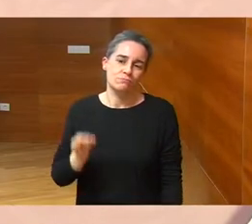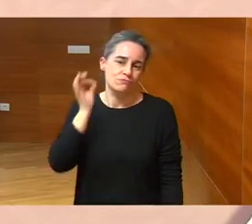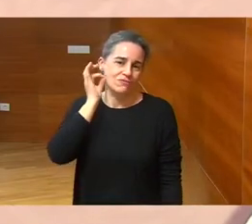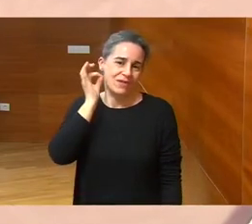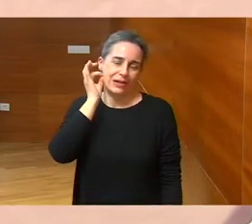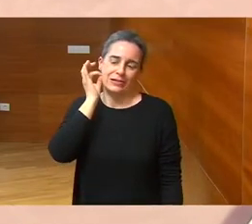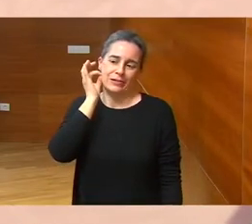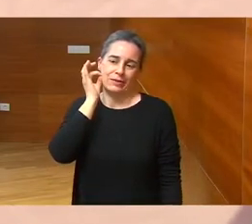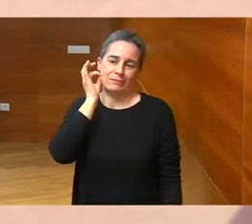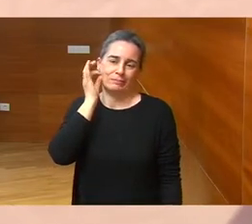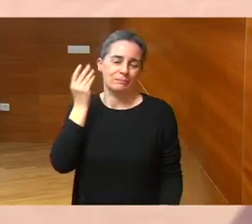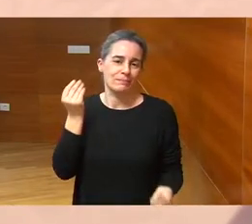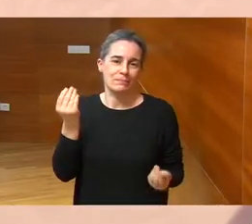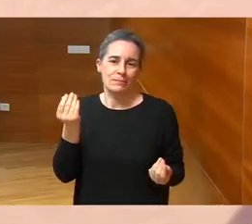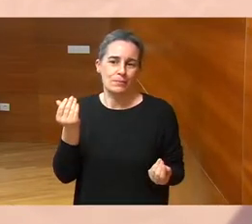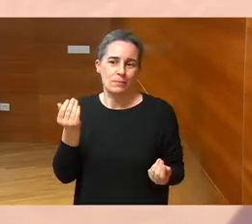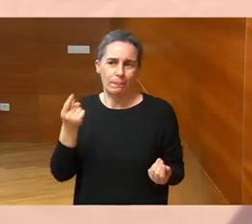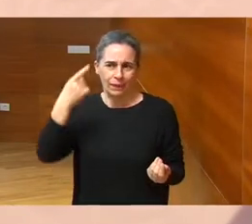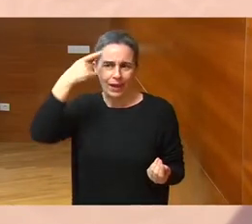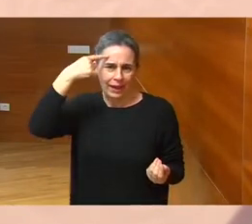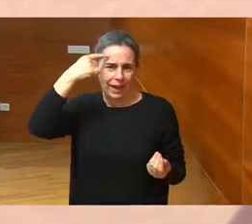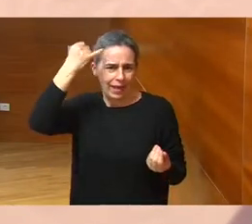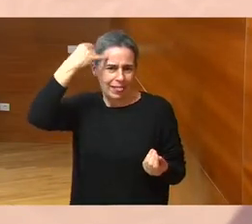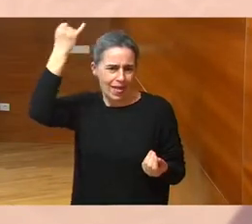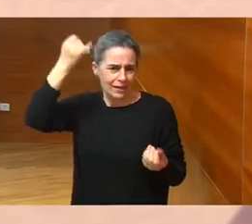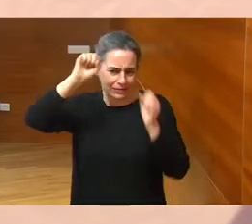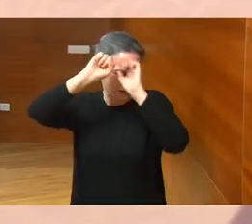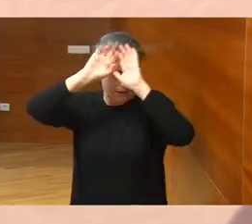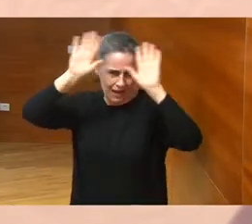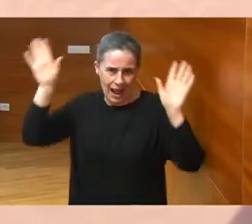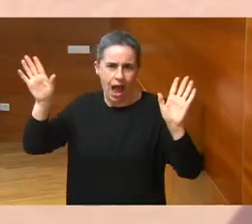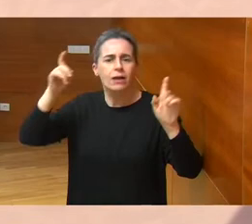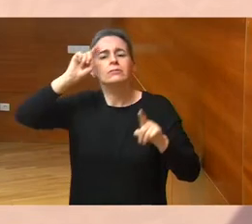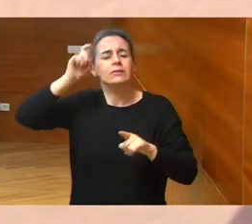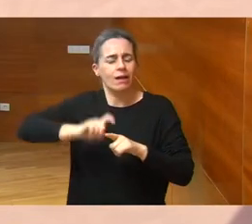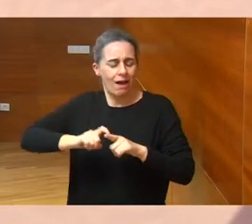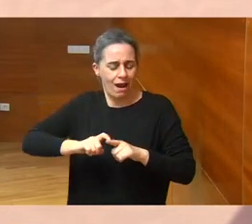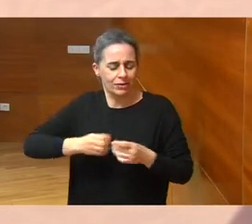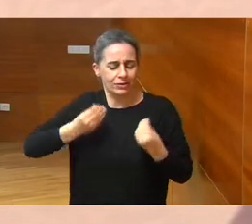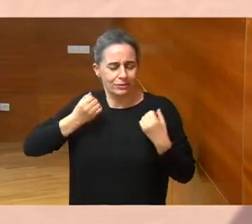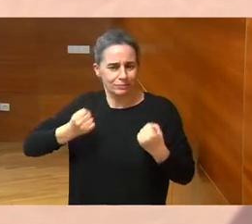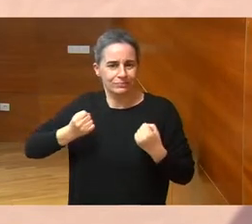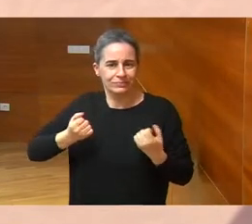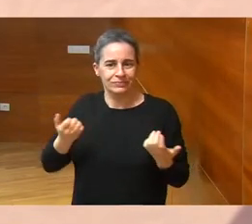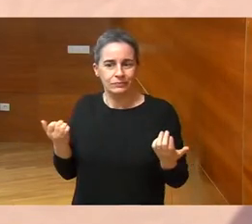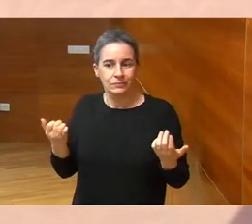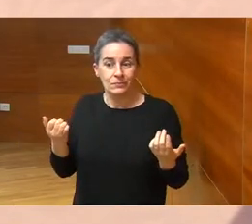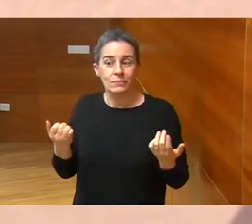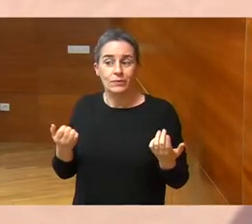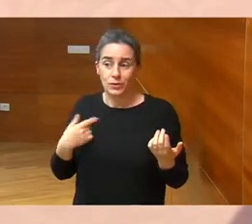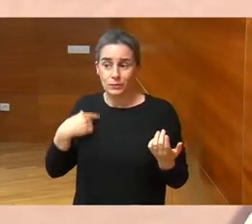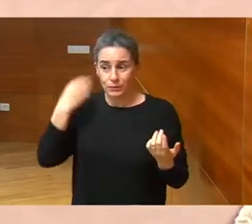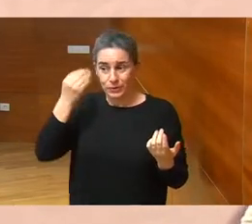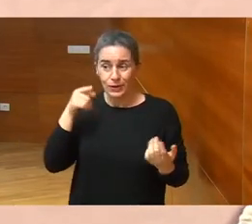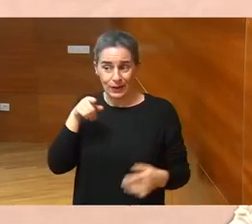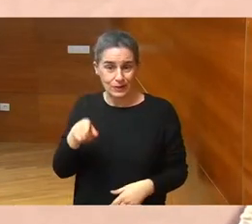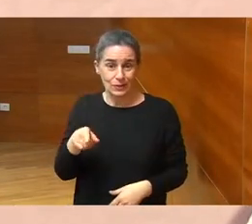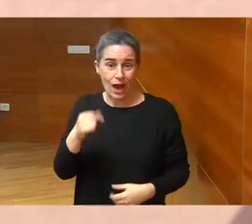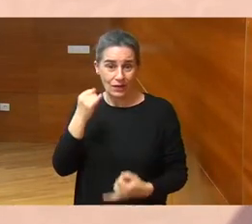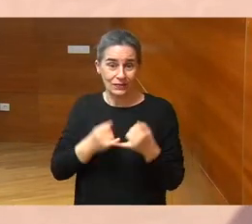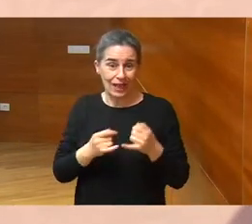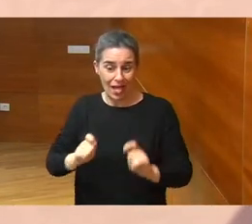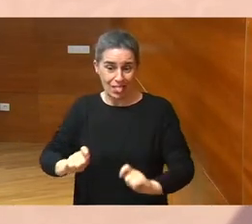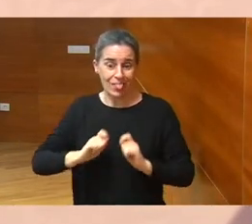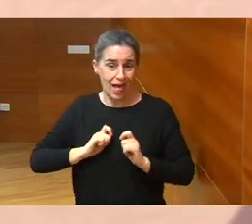raza con ideas claras con con carácter y seguro que hizo No de hecho